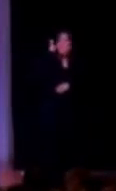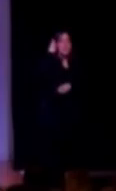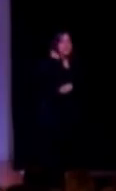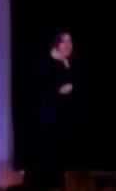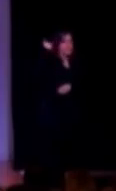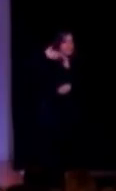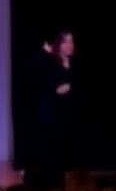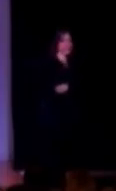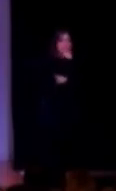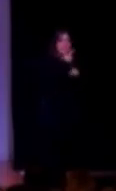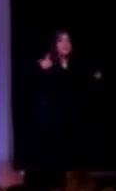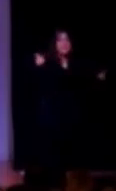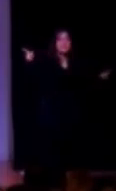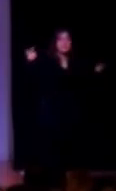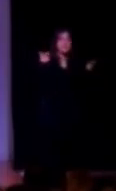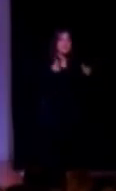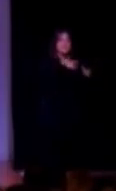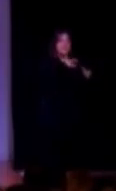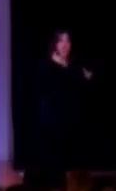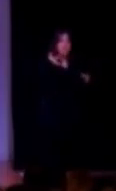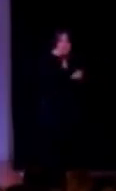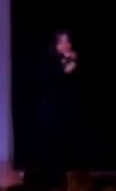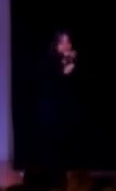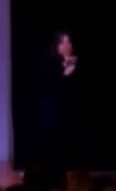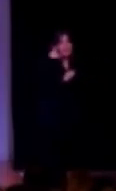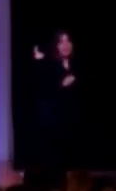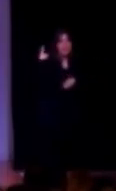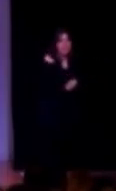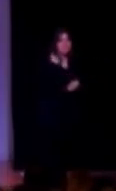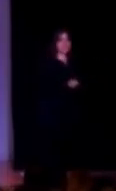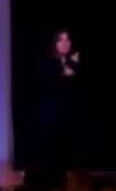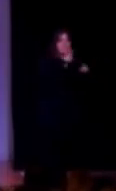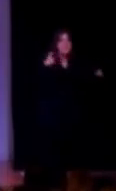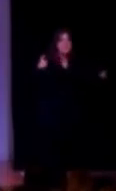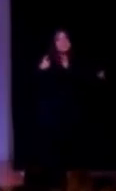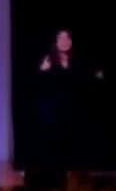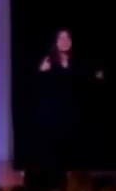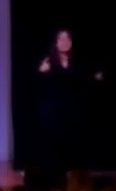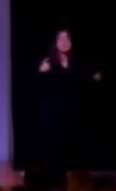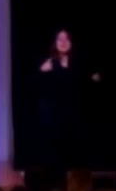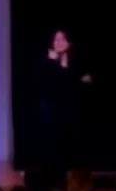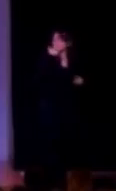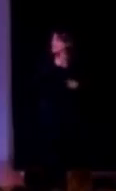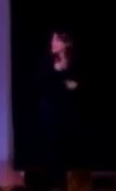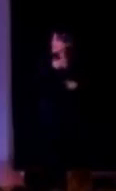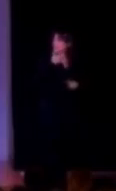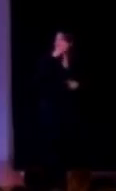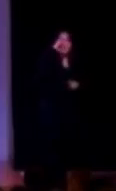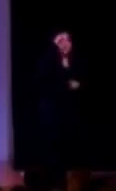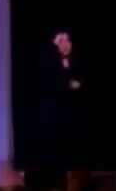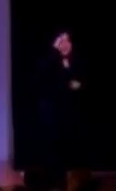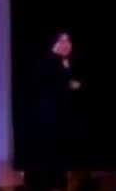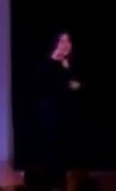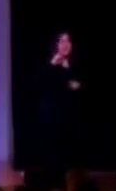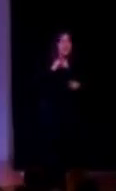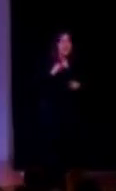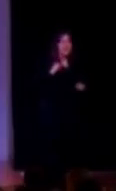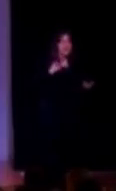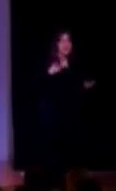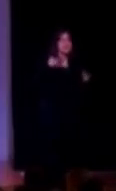en el ámbito de la salud, en este caso, de la enfermedad, de la enfermería, decía todas estas Cs de lo que debería acompañar